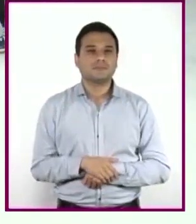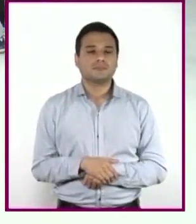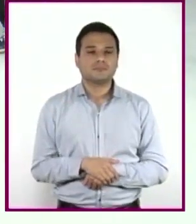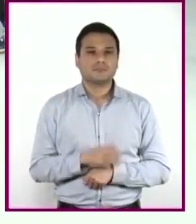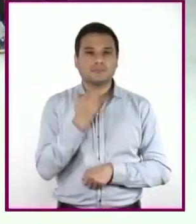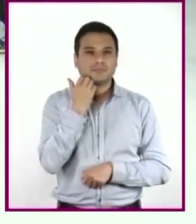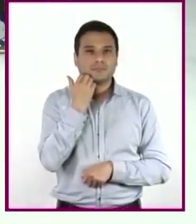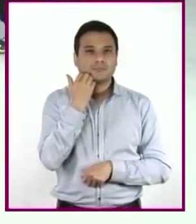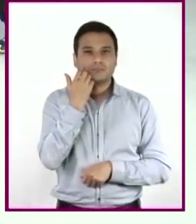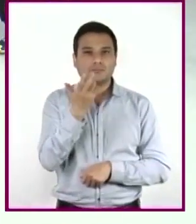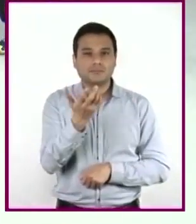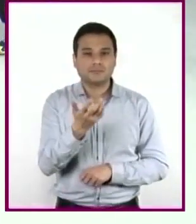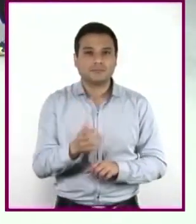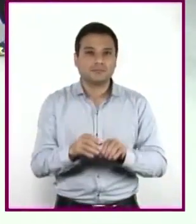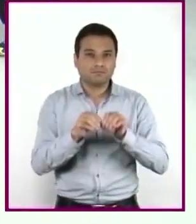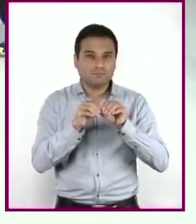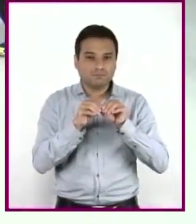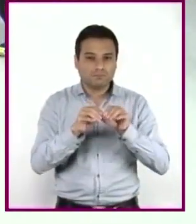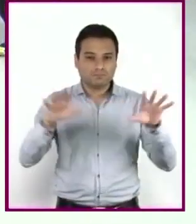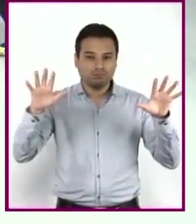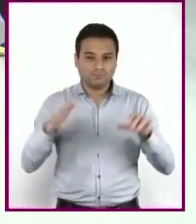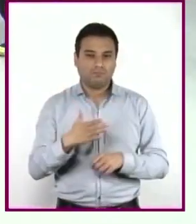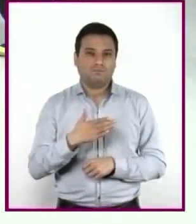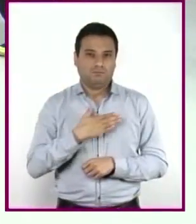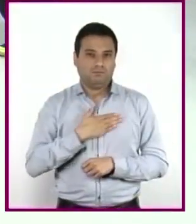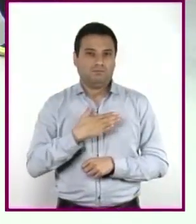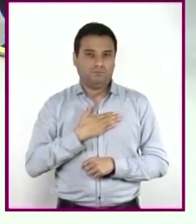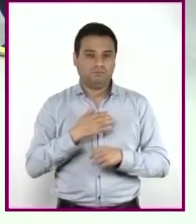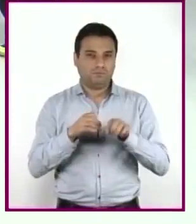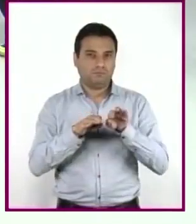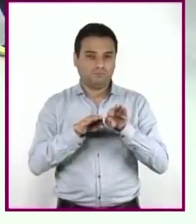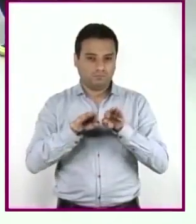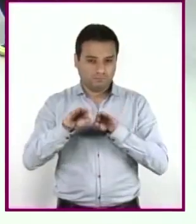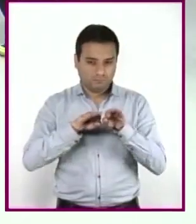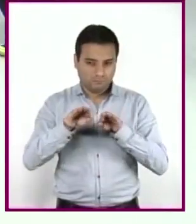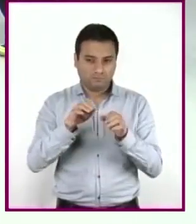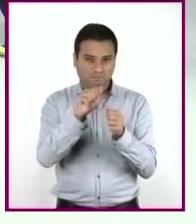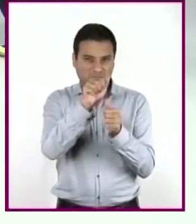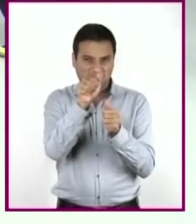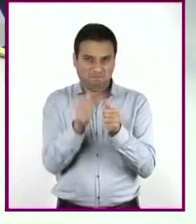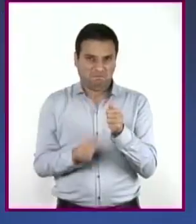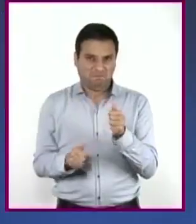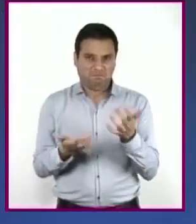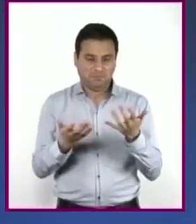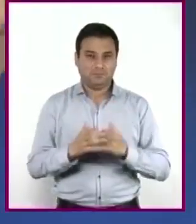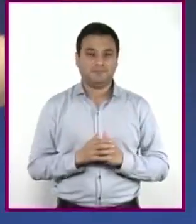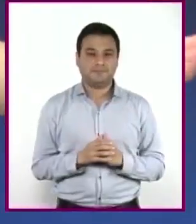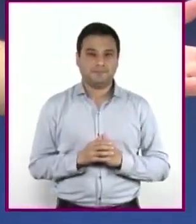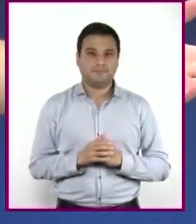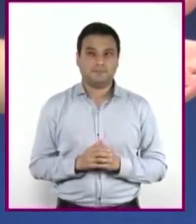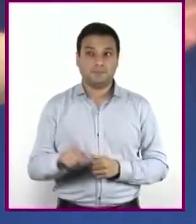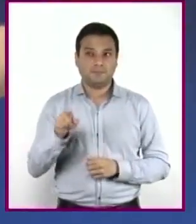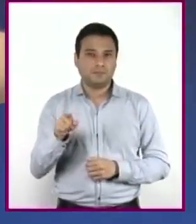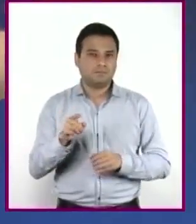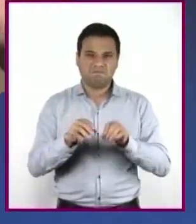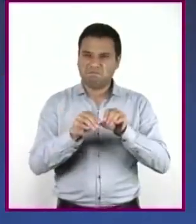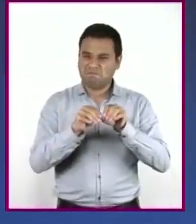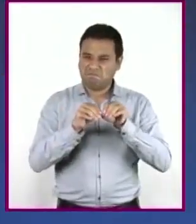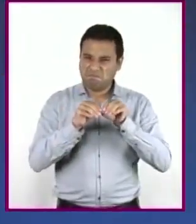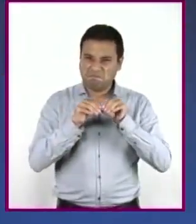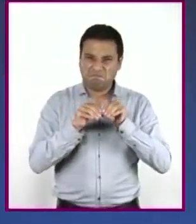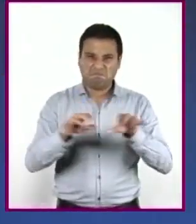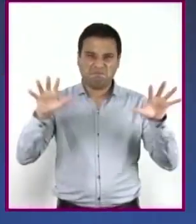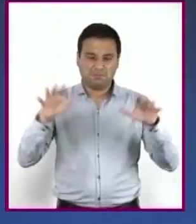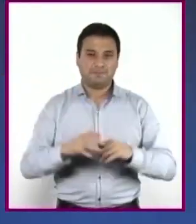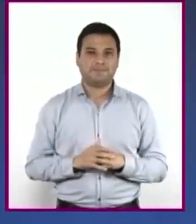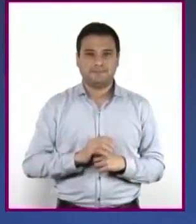a conocer lo que él hacía a esas páginas. Se dedica al medio artístico. Pero lo hizo masivamente y de alguna manera la